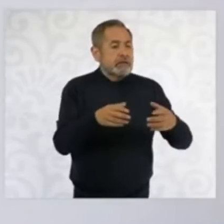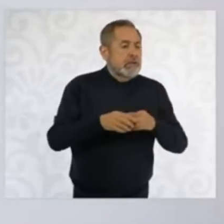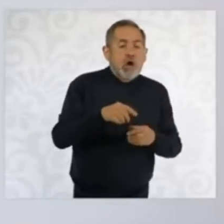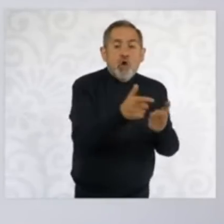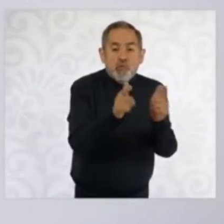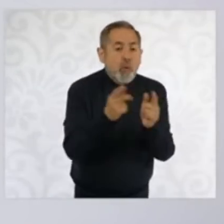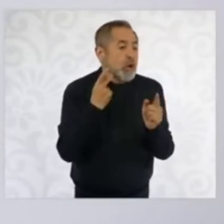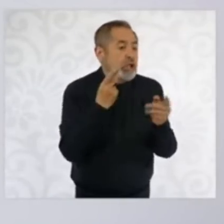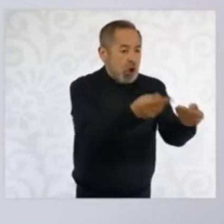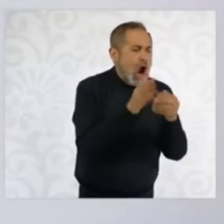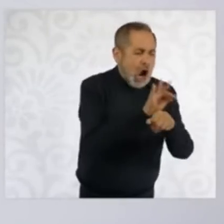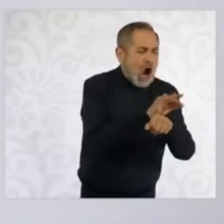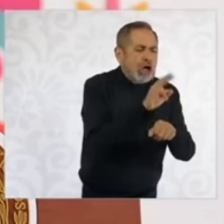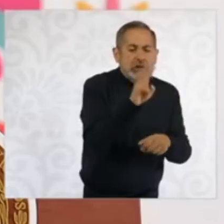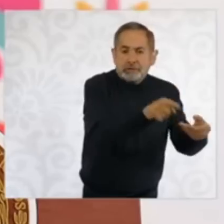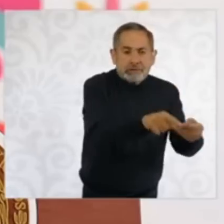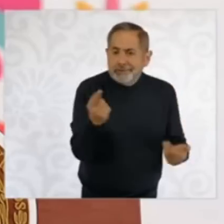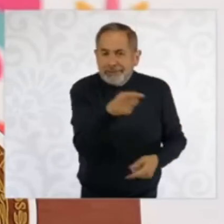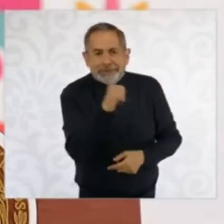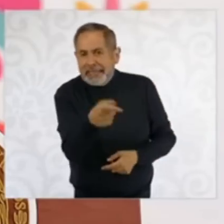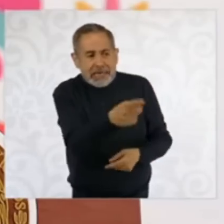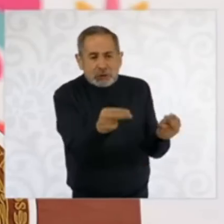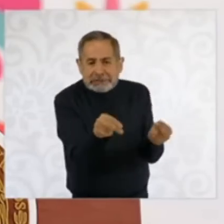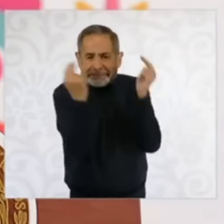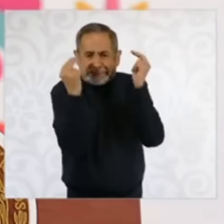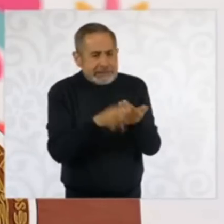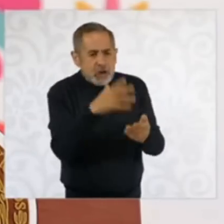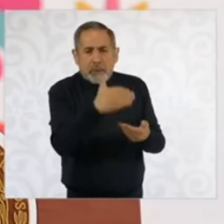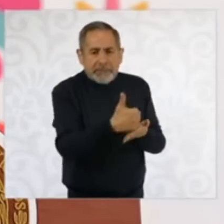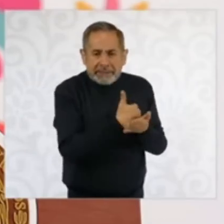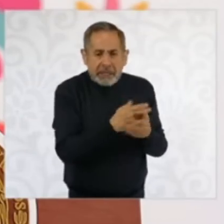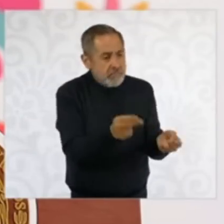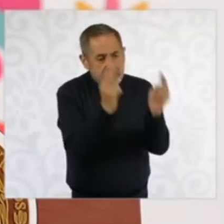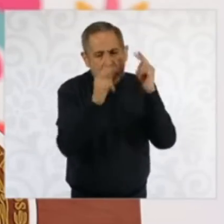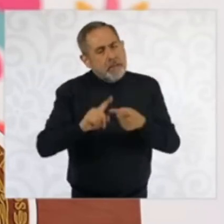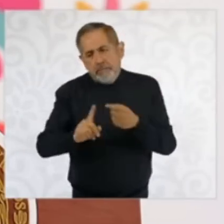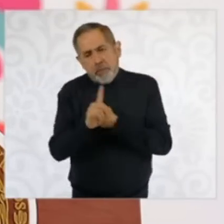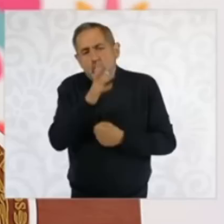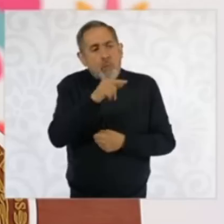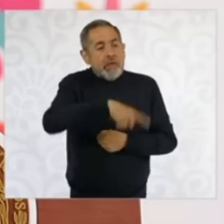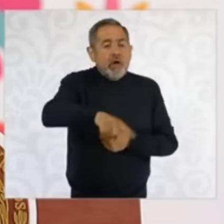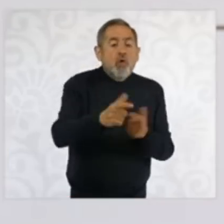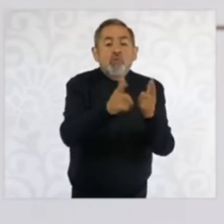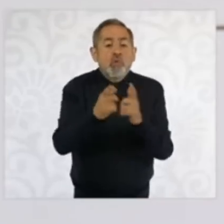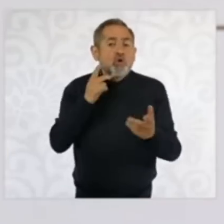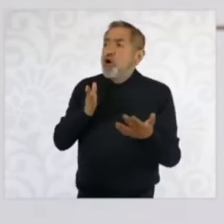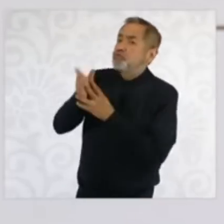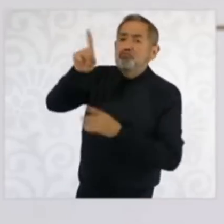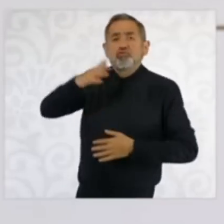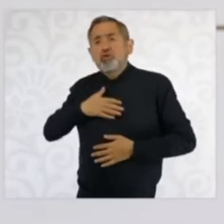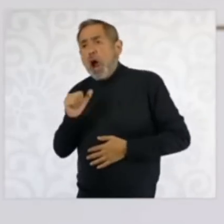partidos políticos que no tienen personalidad jurídica. Primer problema, para poder presentar estos